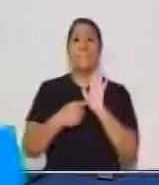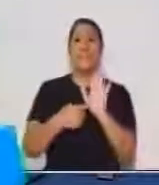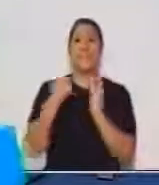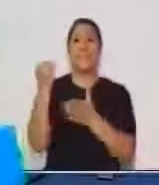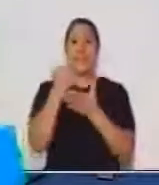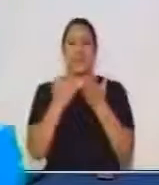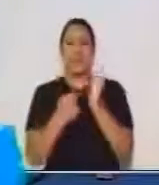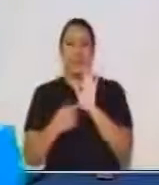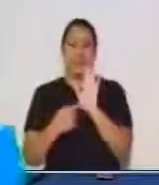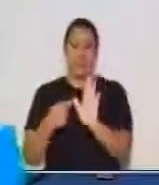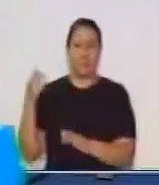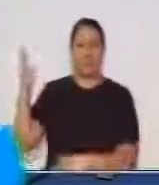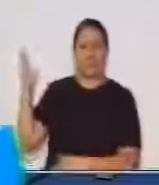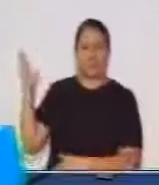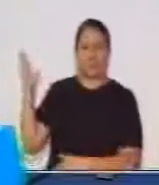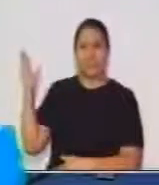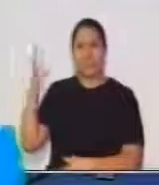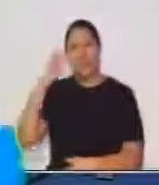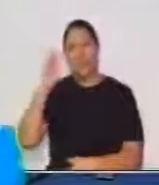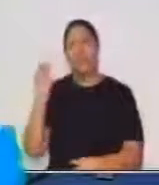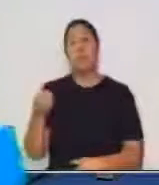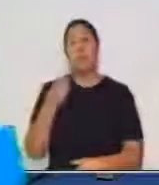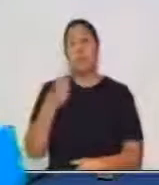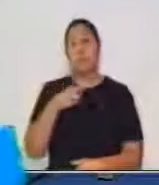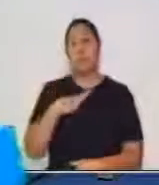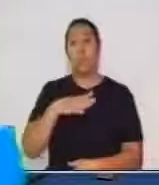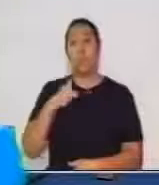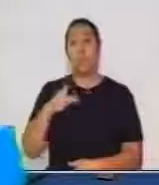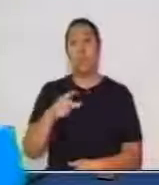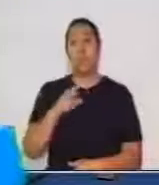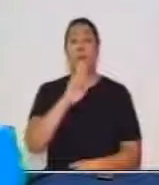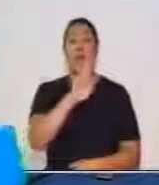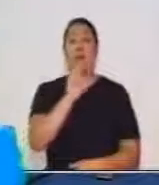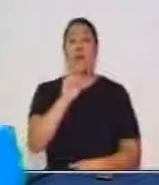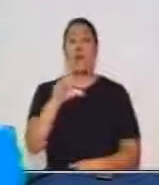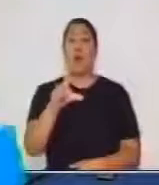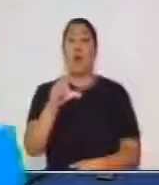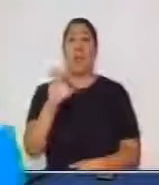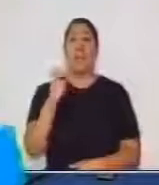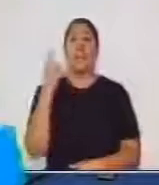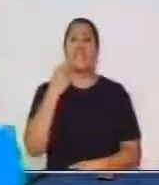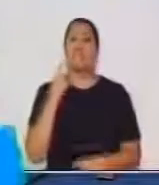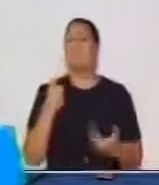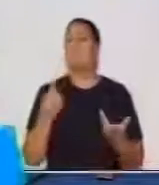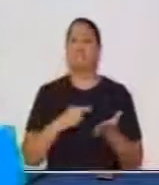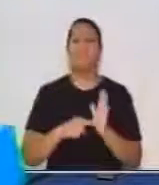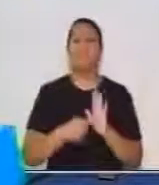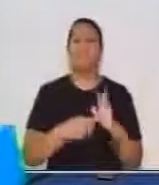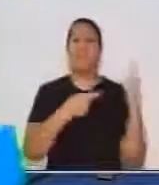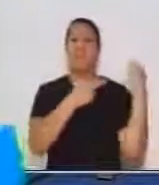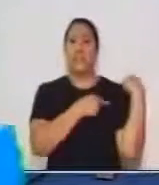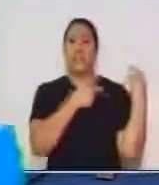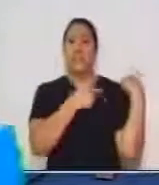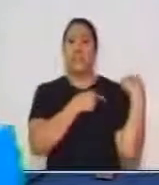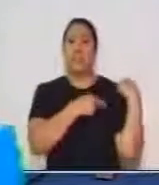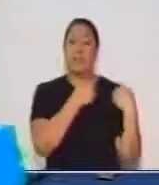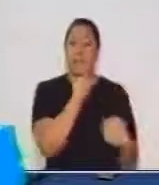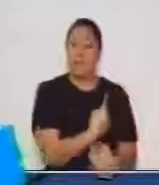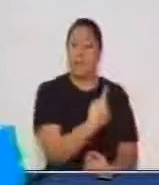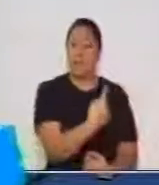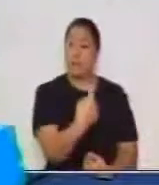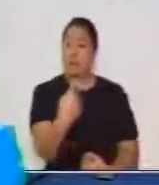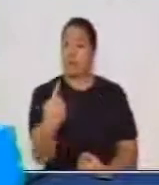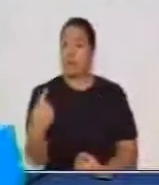las características es que hay roles, y cada participante de la mesa redonda tiene un rol